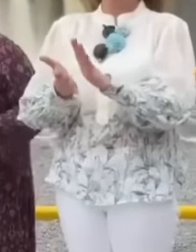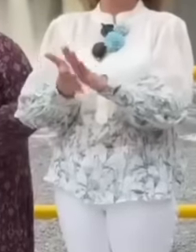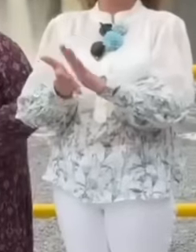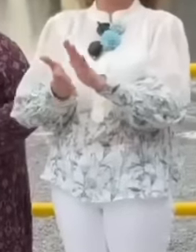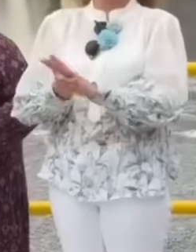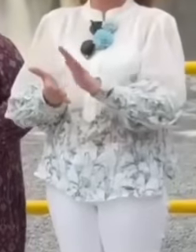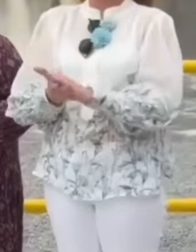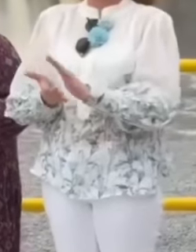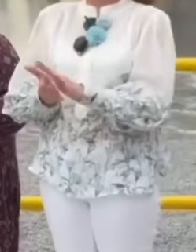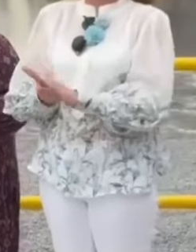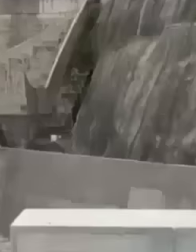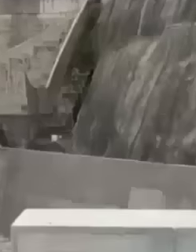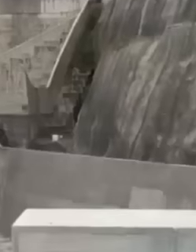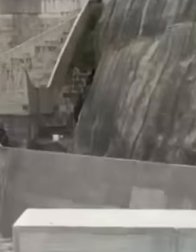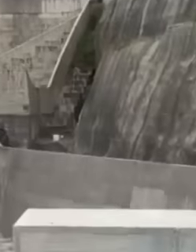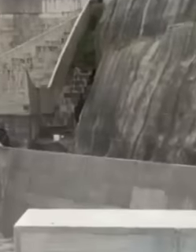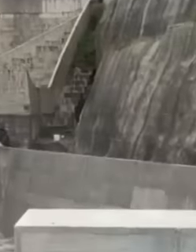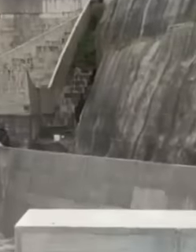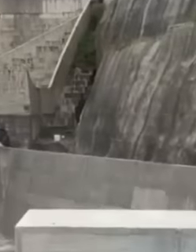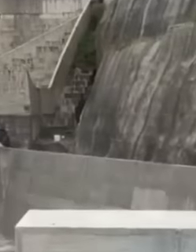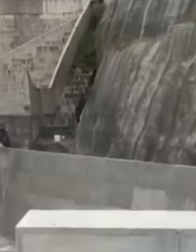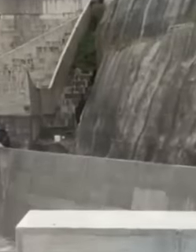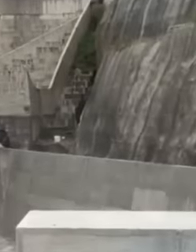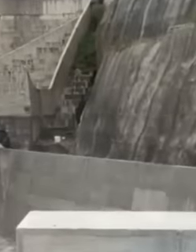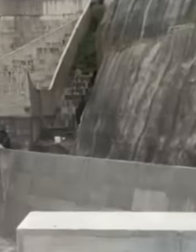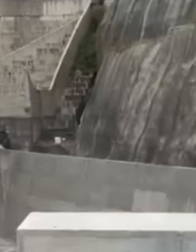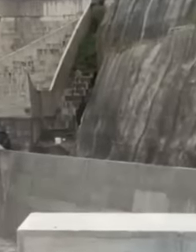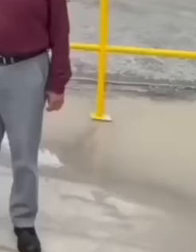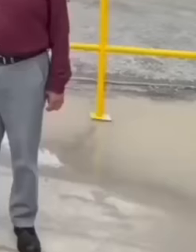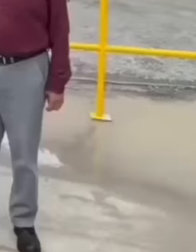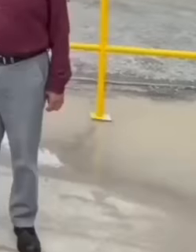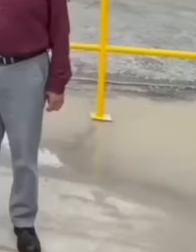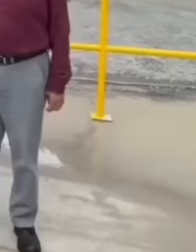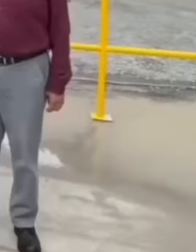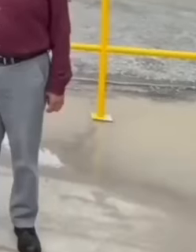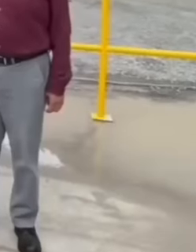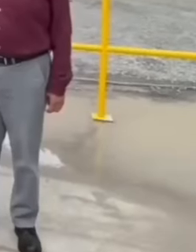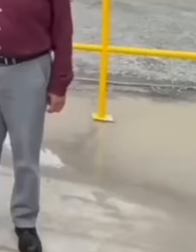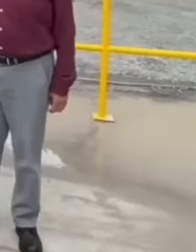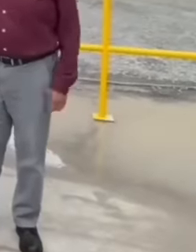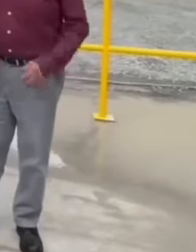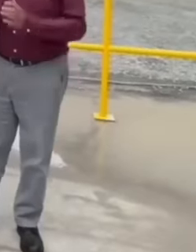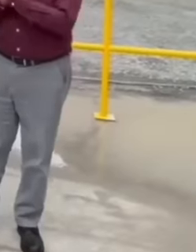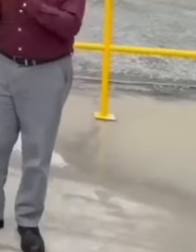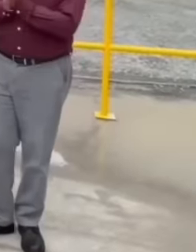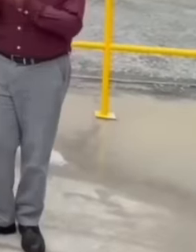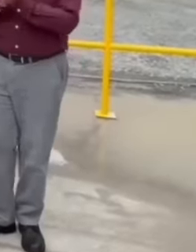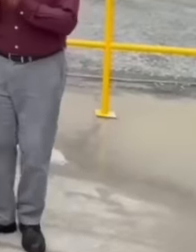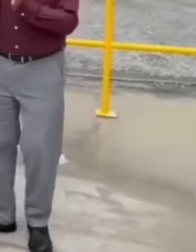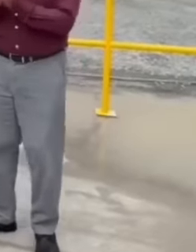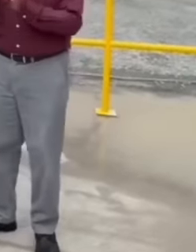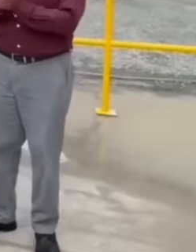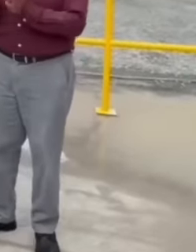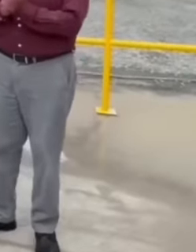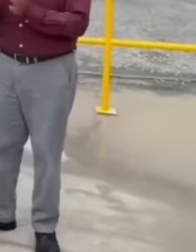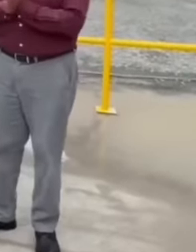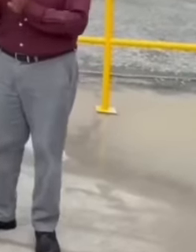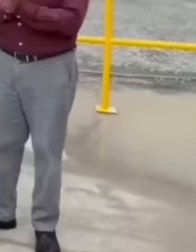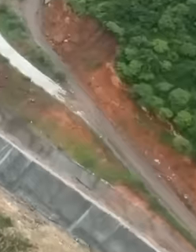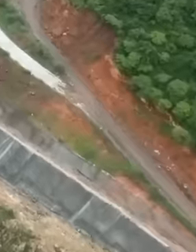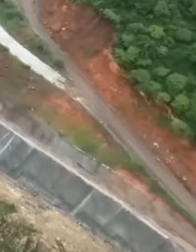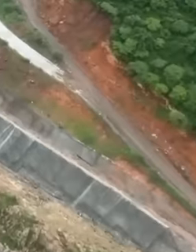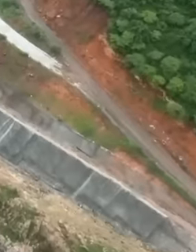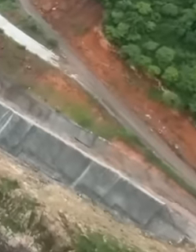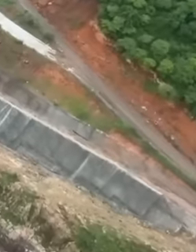Tras más de 15 años de conflictos con los pueblos vecinos, autoridades estatales y federales concluyeron la obra de la presa